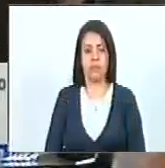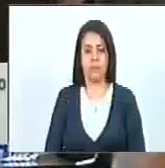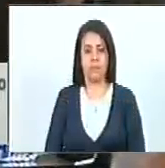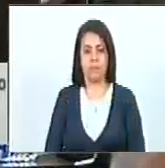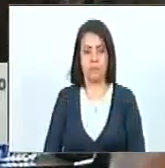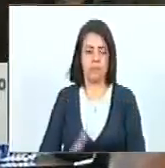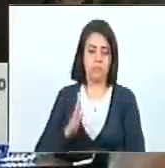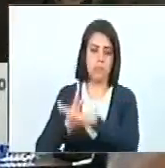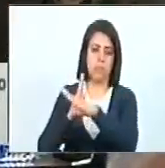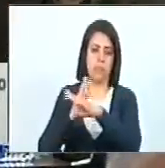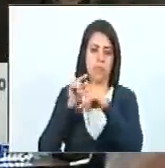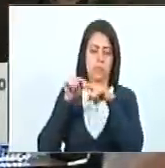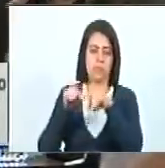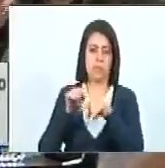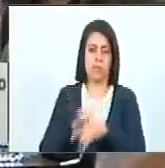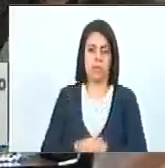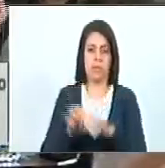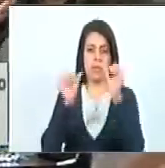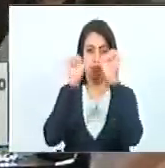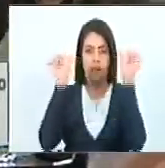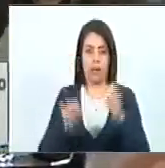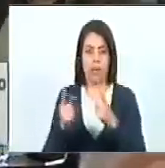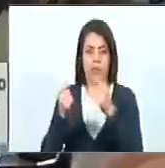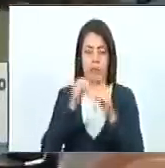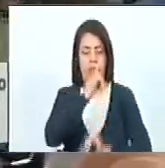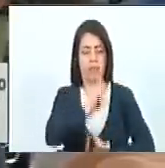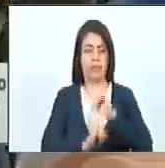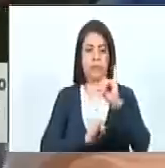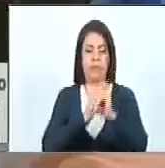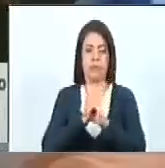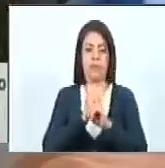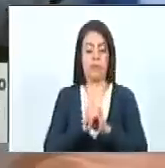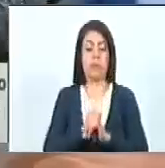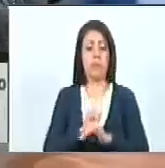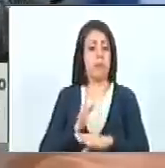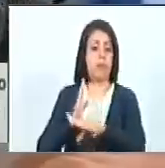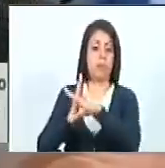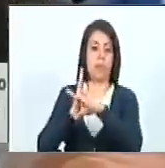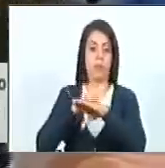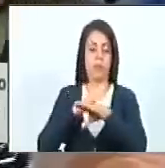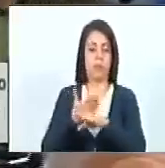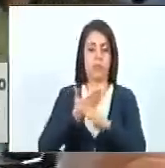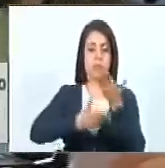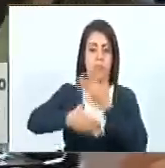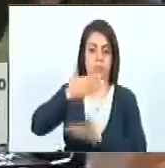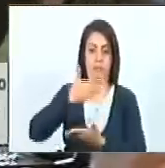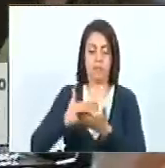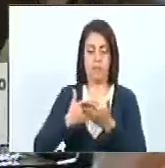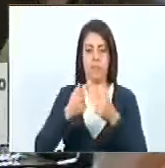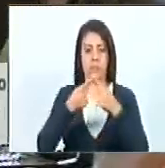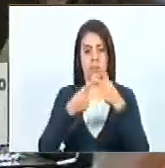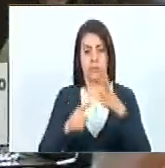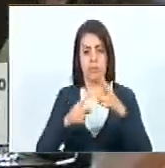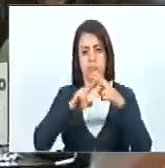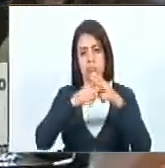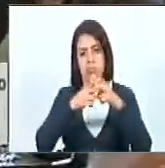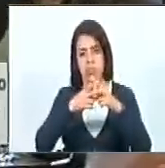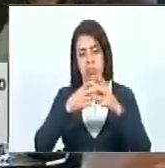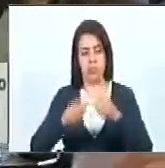el bloqueo del sistema financiero internacional, que impidió el libre intercambio de mercancías, de